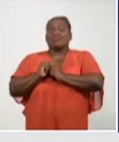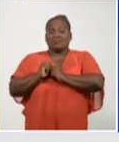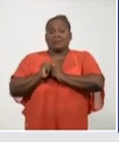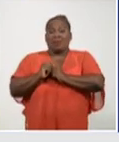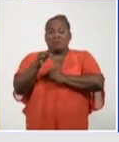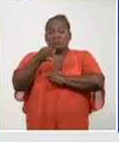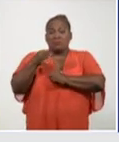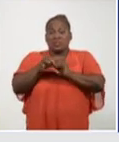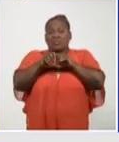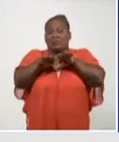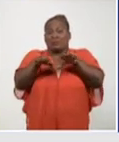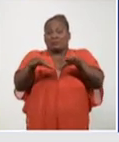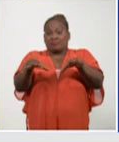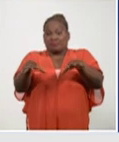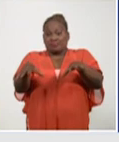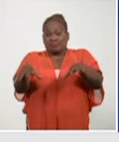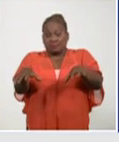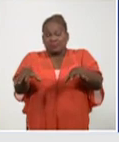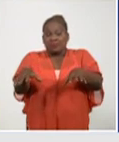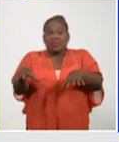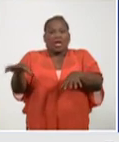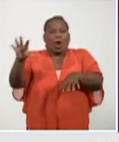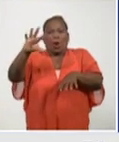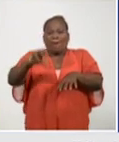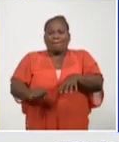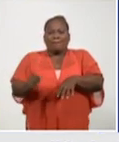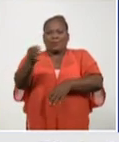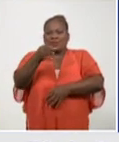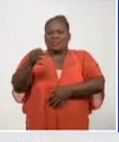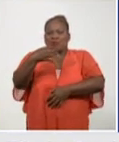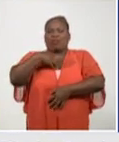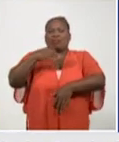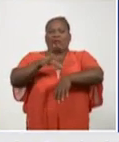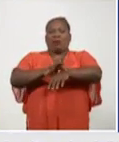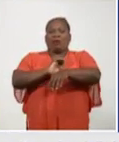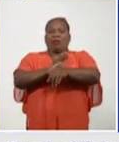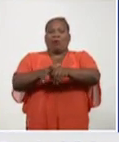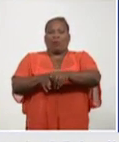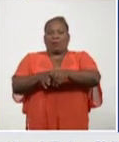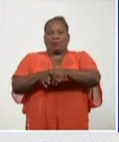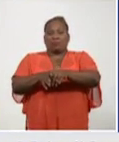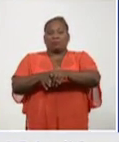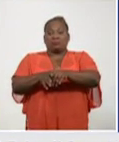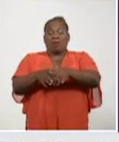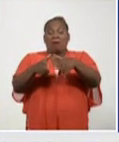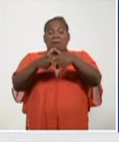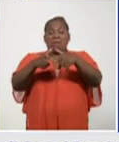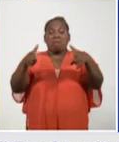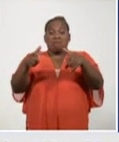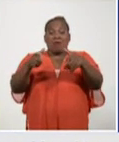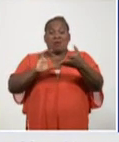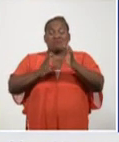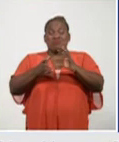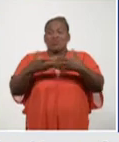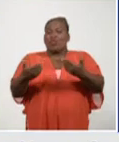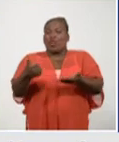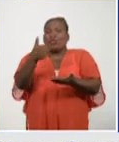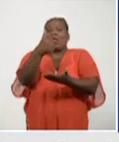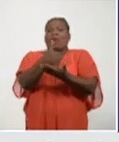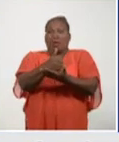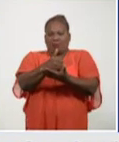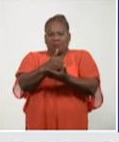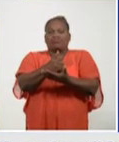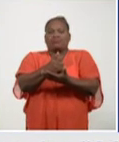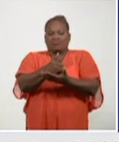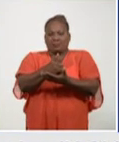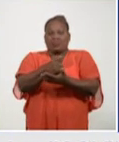abarca todos los municipios, aunque una mayor complejidad en el norte del territorio. Esta es una provincia que también